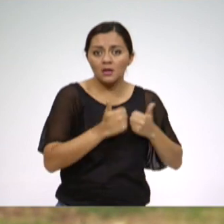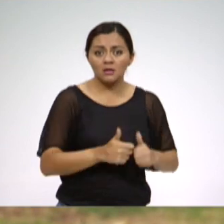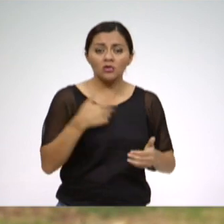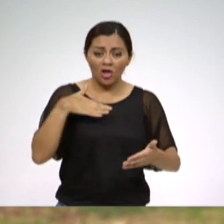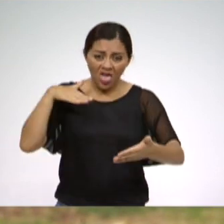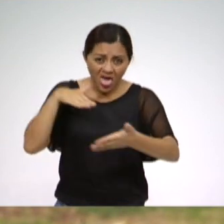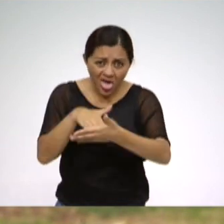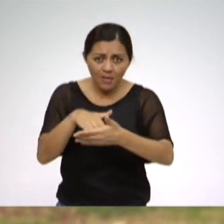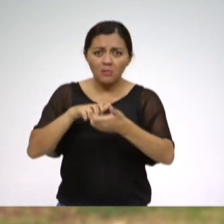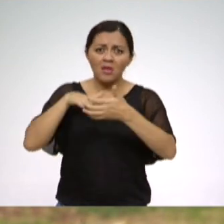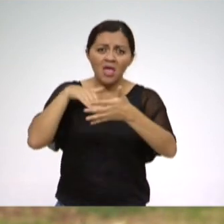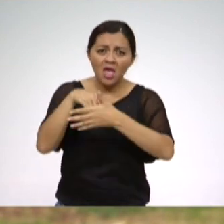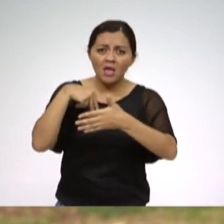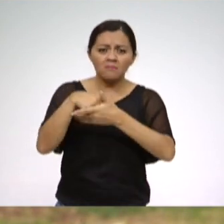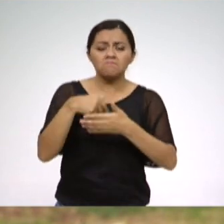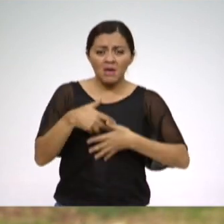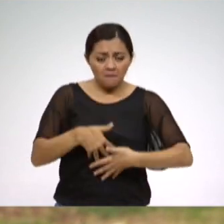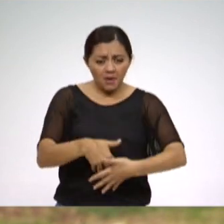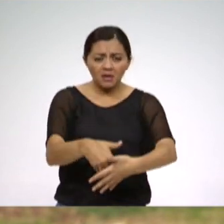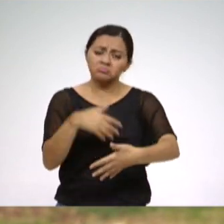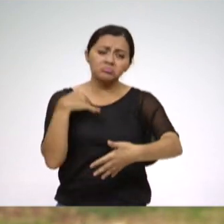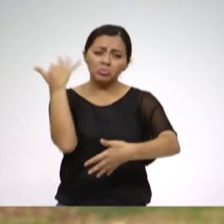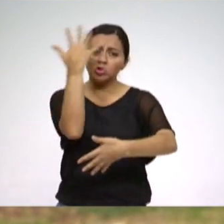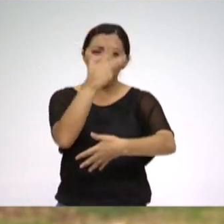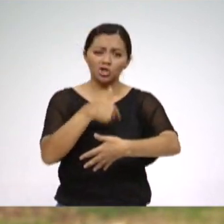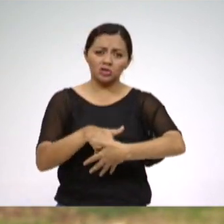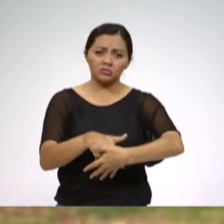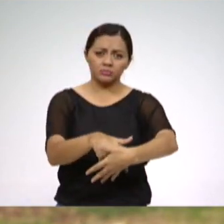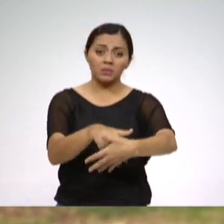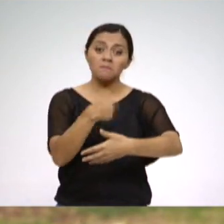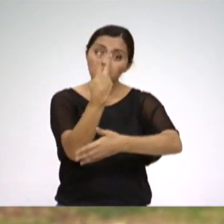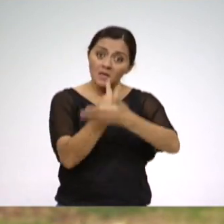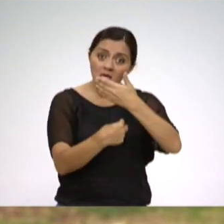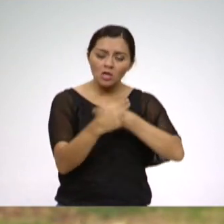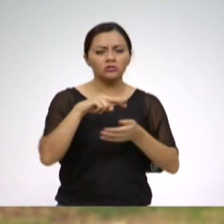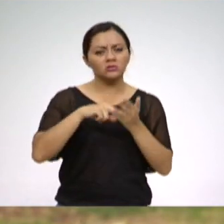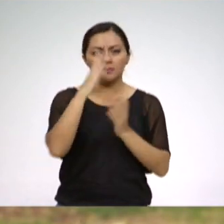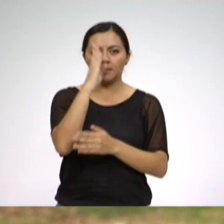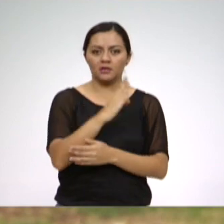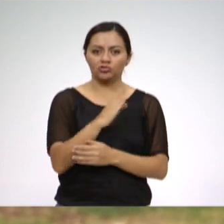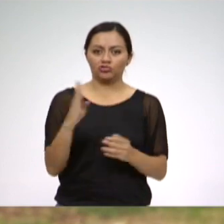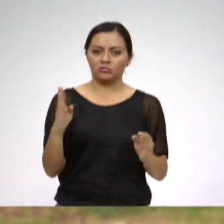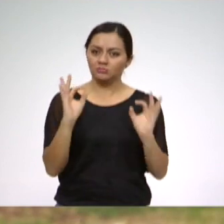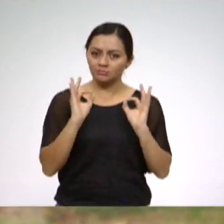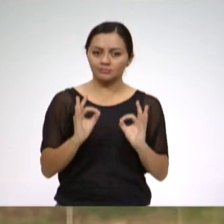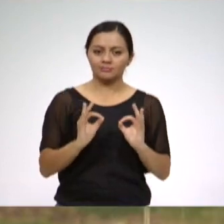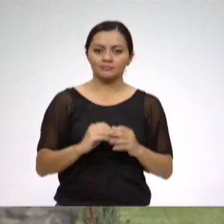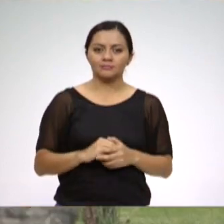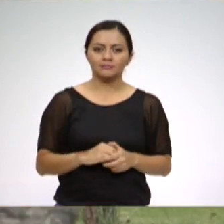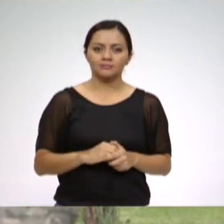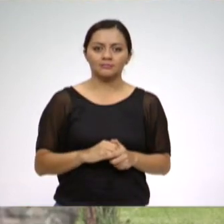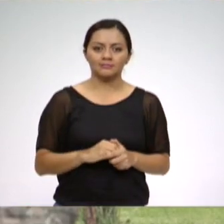y mi embarazo fue la mejor etapa de mi vida. Y mi hijo, mi mayor bendición.